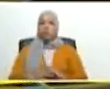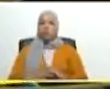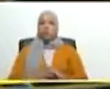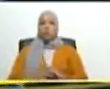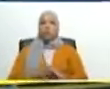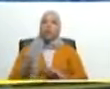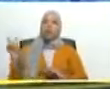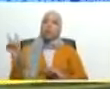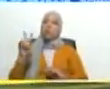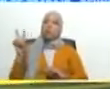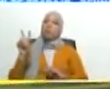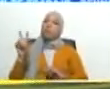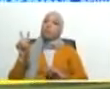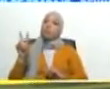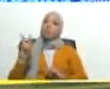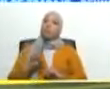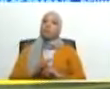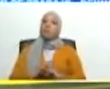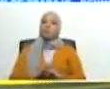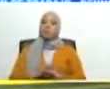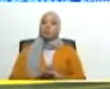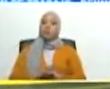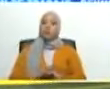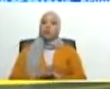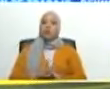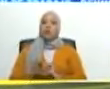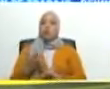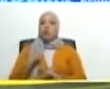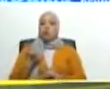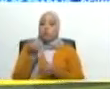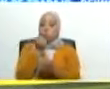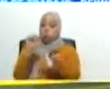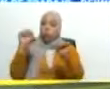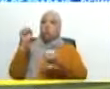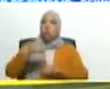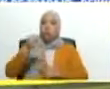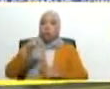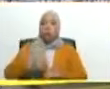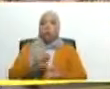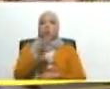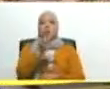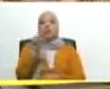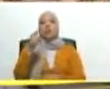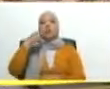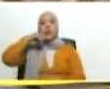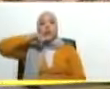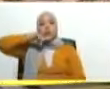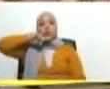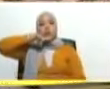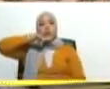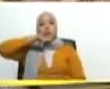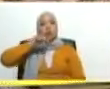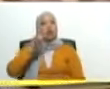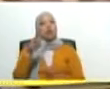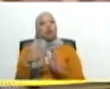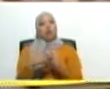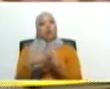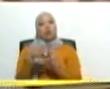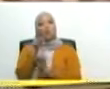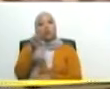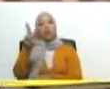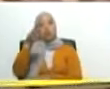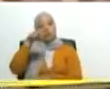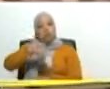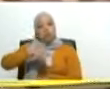Venezuela inclusive lo ha dicho y yo lo ratifico hoy, 31 de octubre 2023.